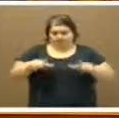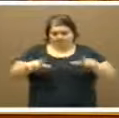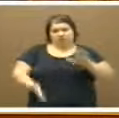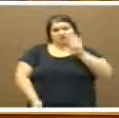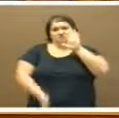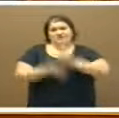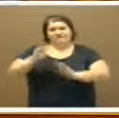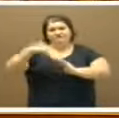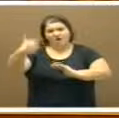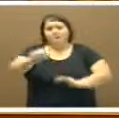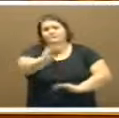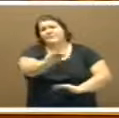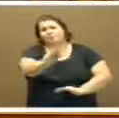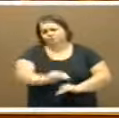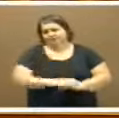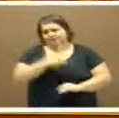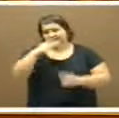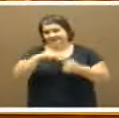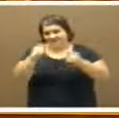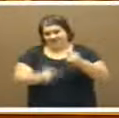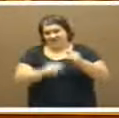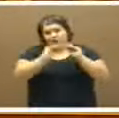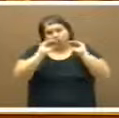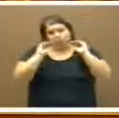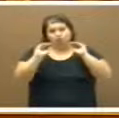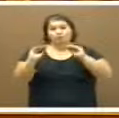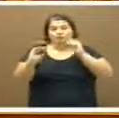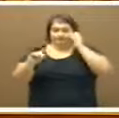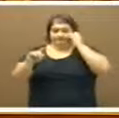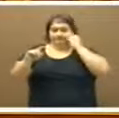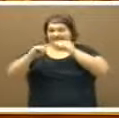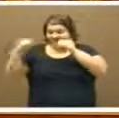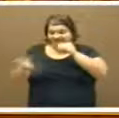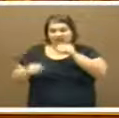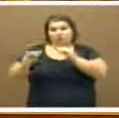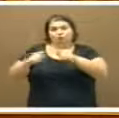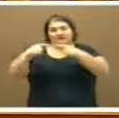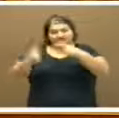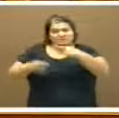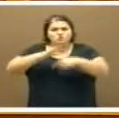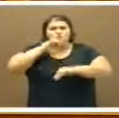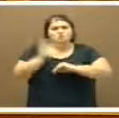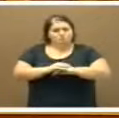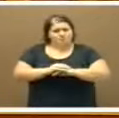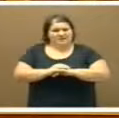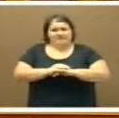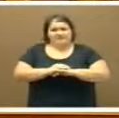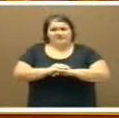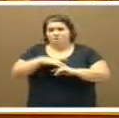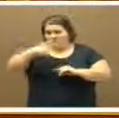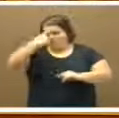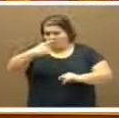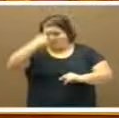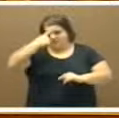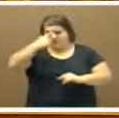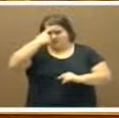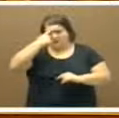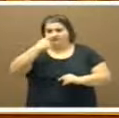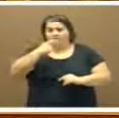y pregúntele si con su déficit, por cumplir con su déficit de forma obsesiva, perdón,